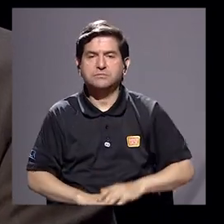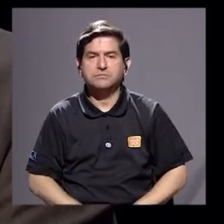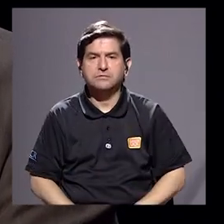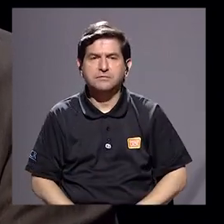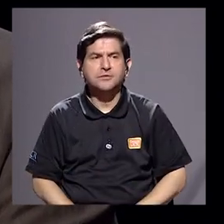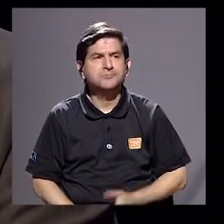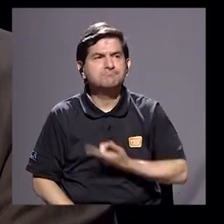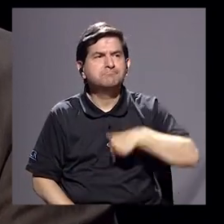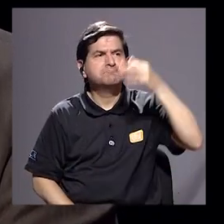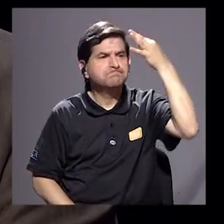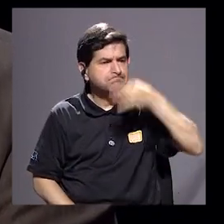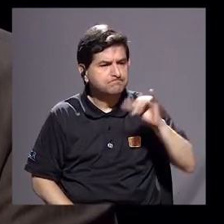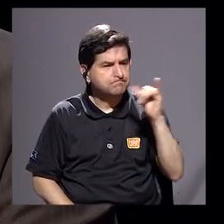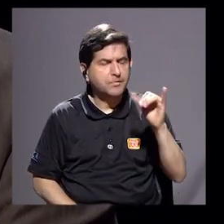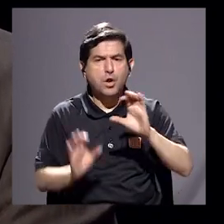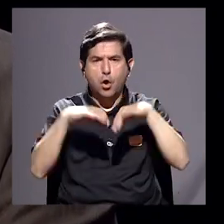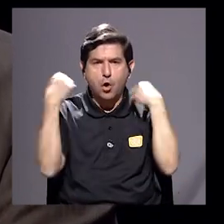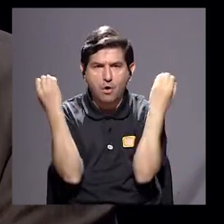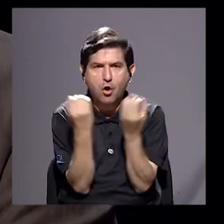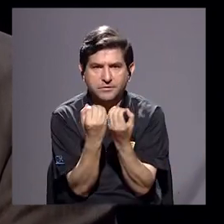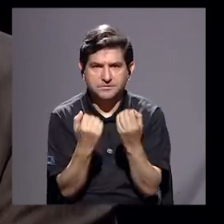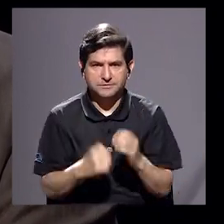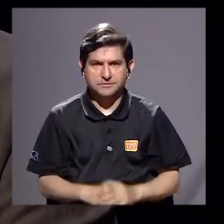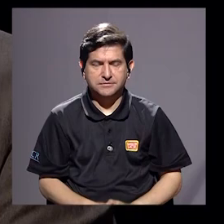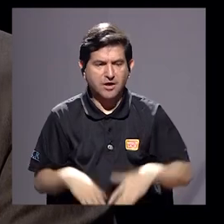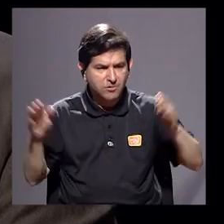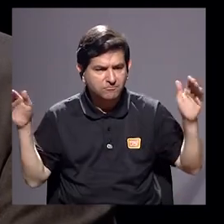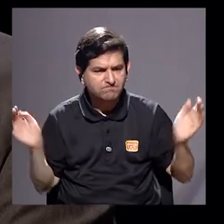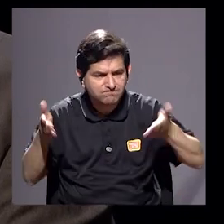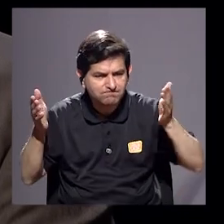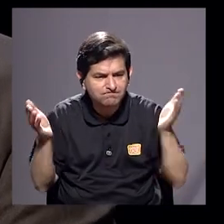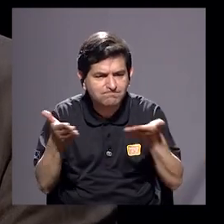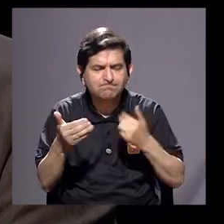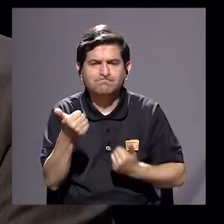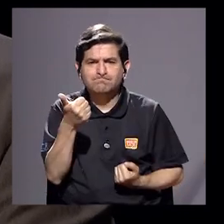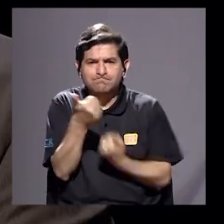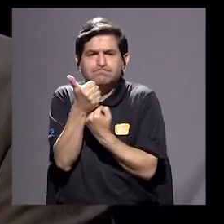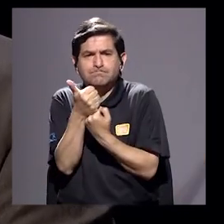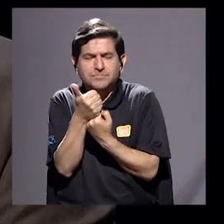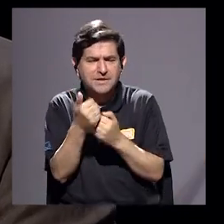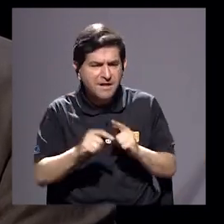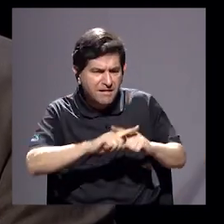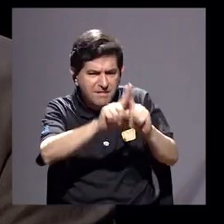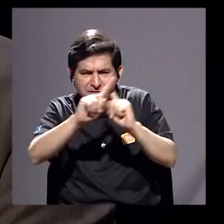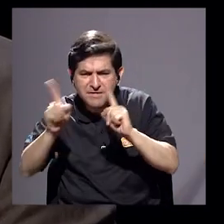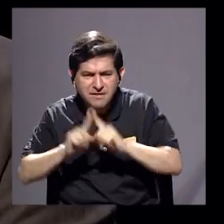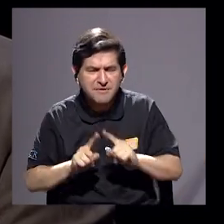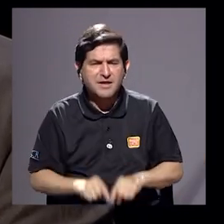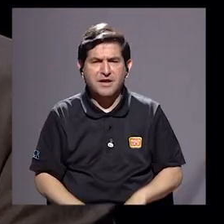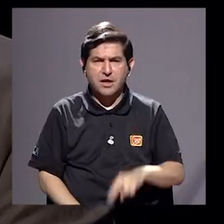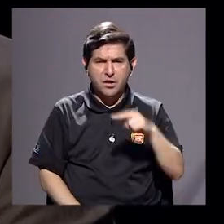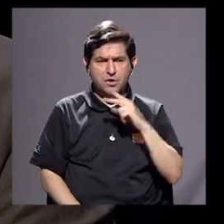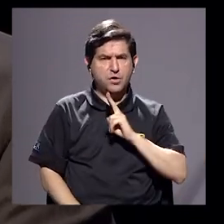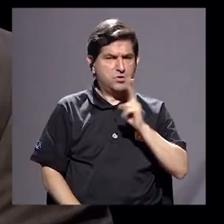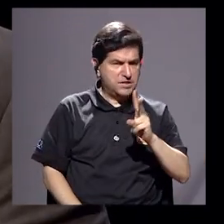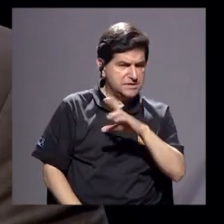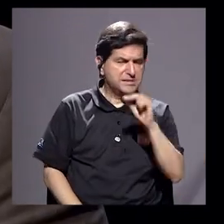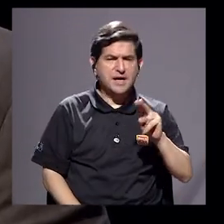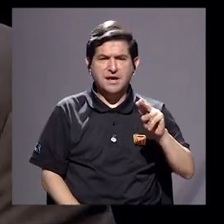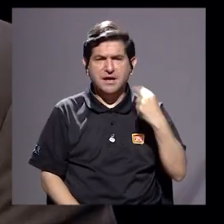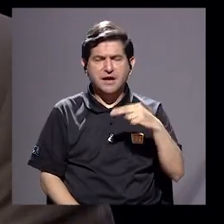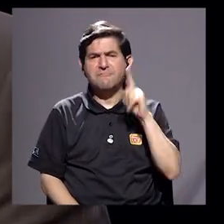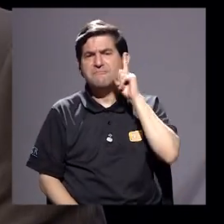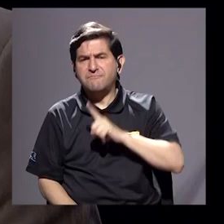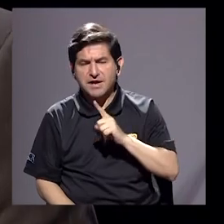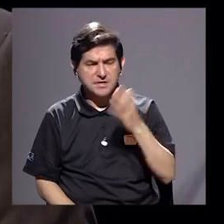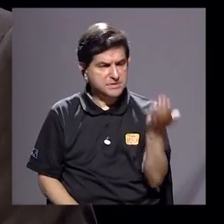y si debemos apostar también las organizaciones para fomentar y apoyar cómo distinguir noticias verdaderas de noticias falsas